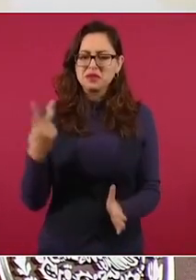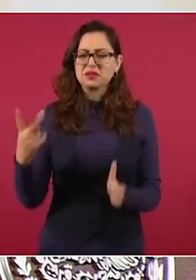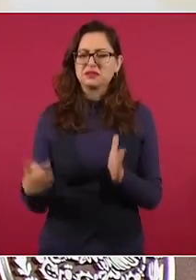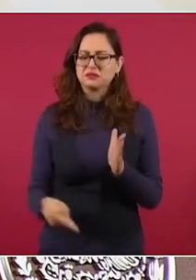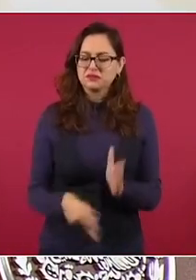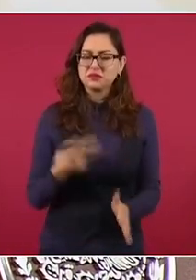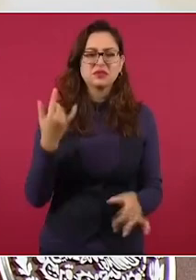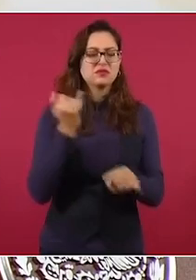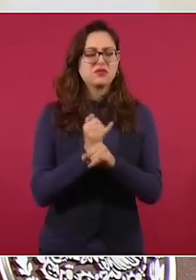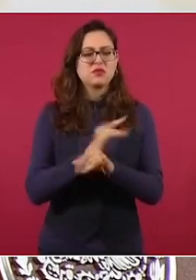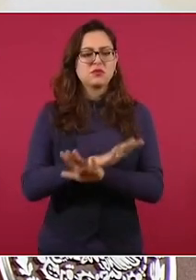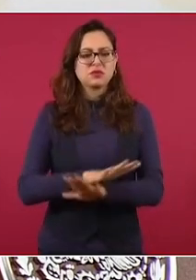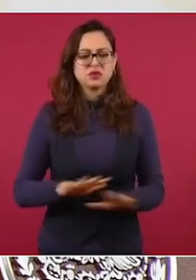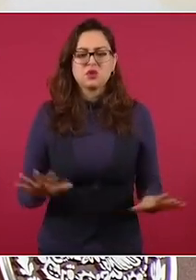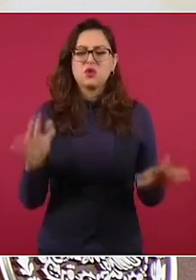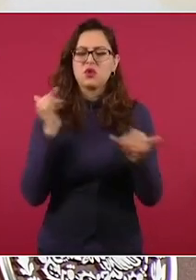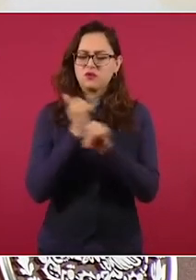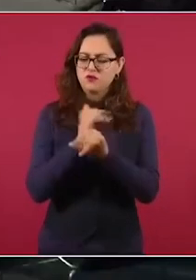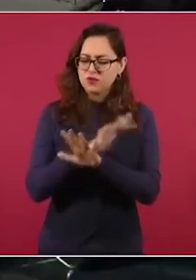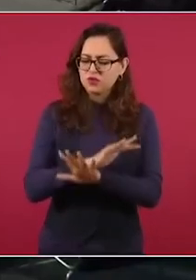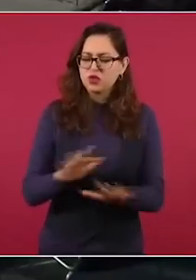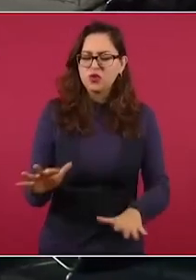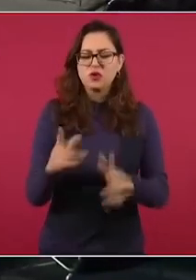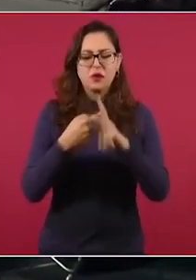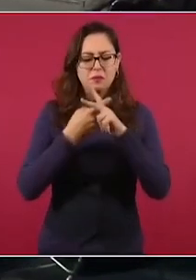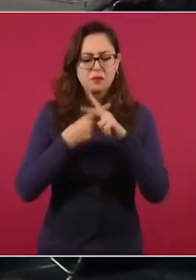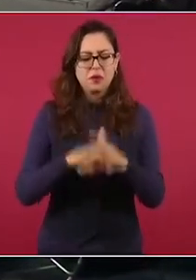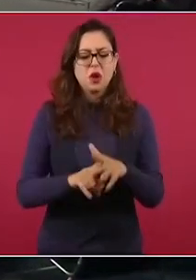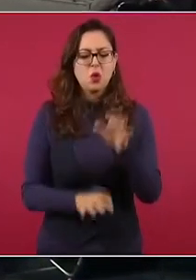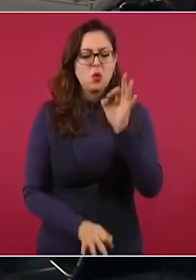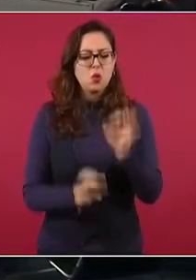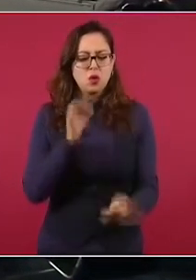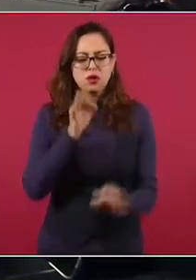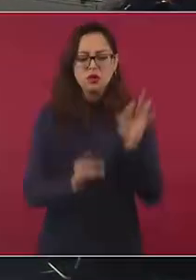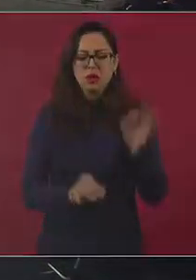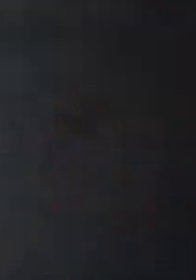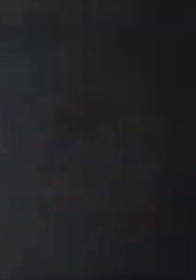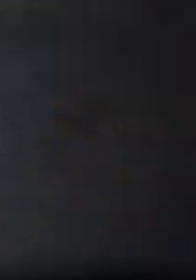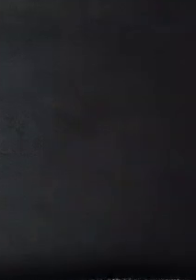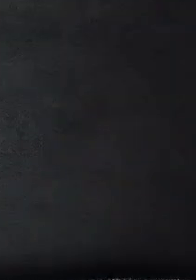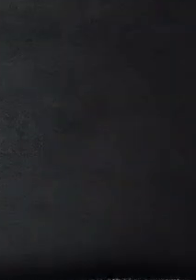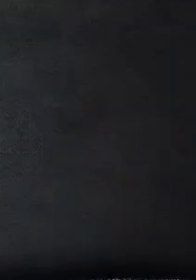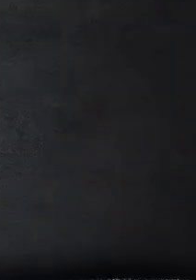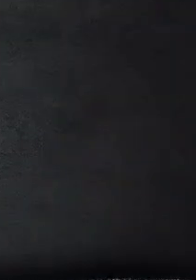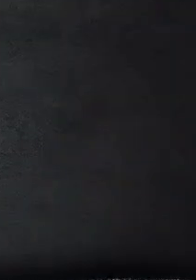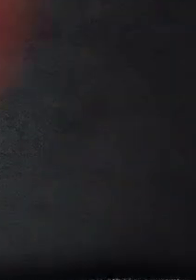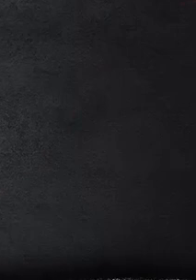a iniciar el juicio y luego que se pospone.